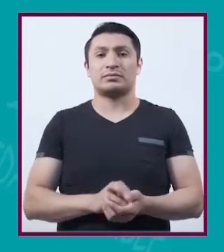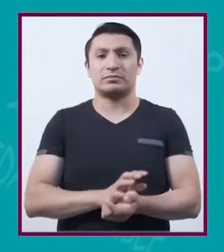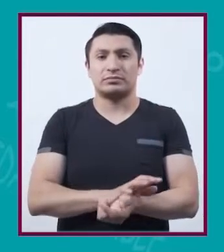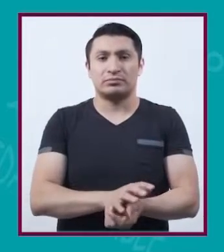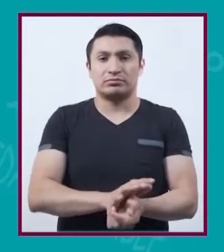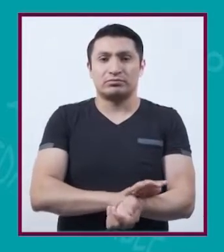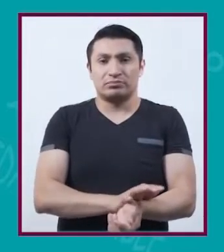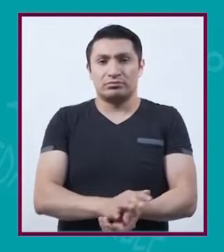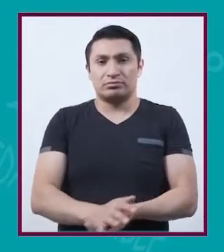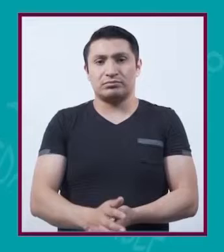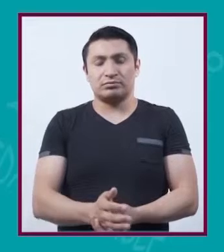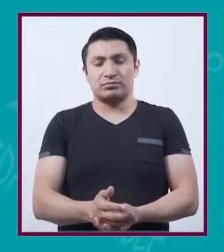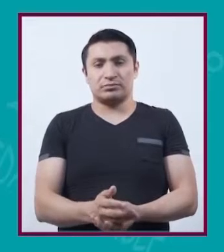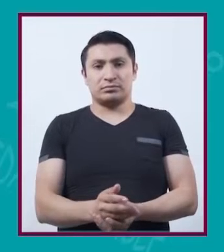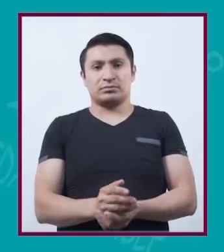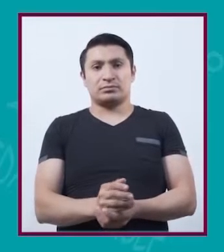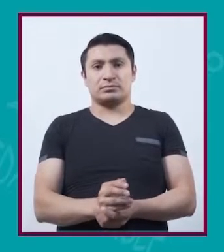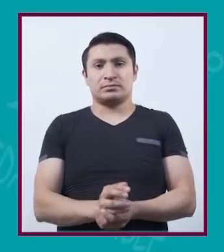públicamente.